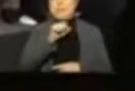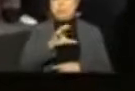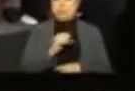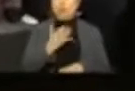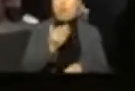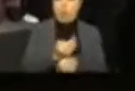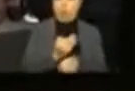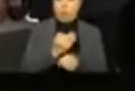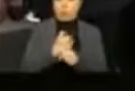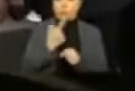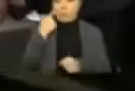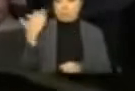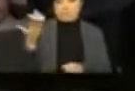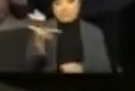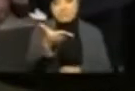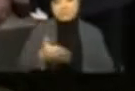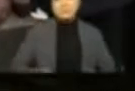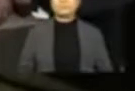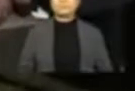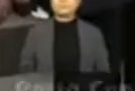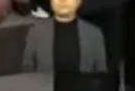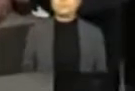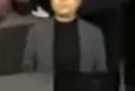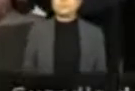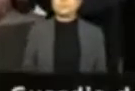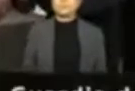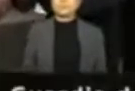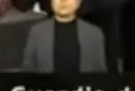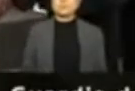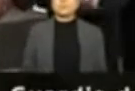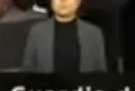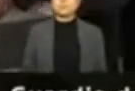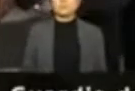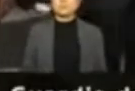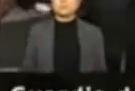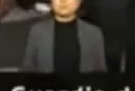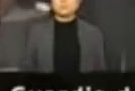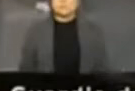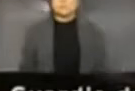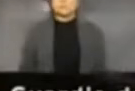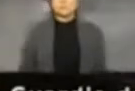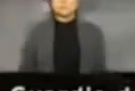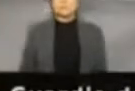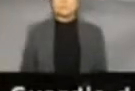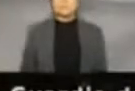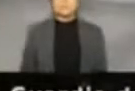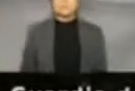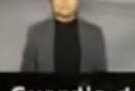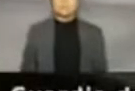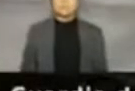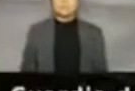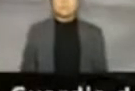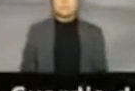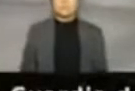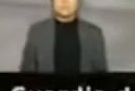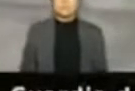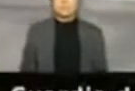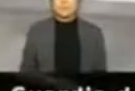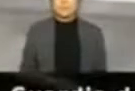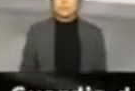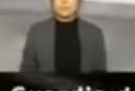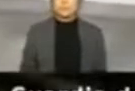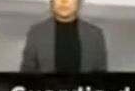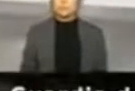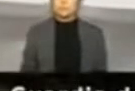una barbaridad, no quise decir eso, pero yo sí creo que el PRI va a tener que revisar cuál es su postura ante la reforma energética. Y aquí lo